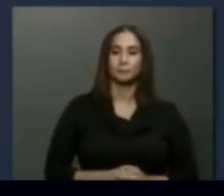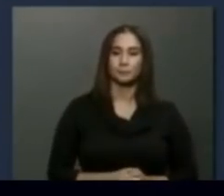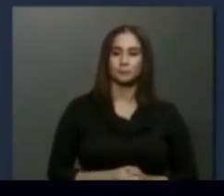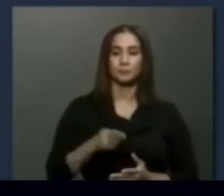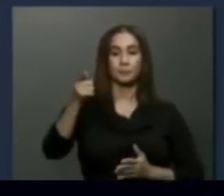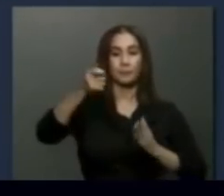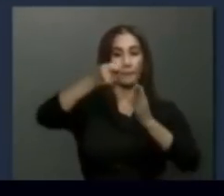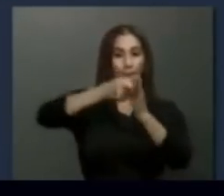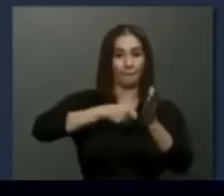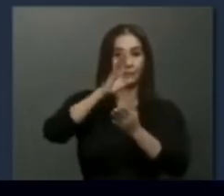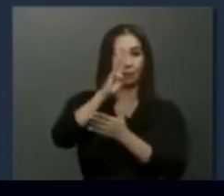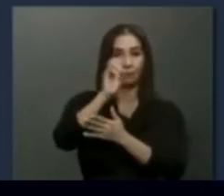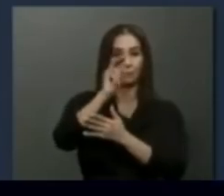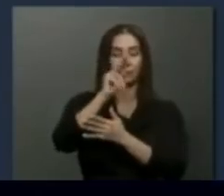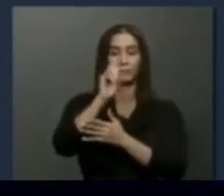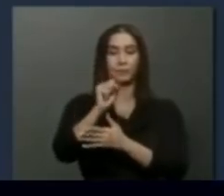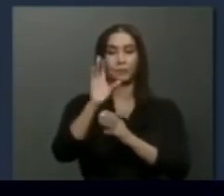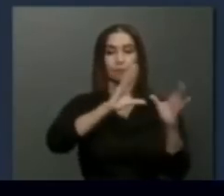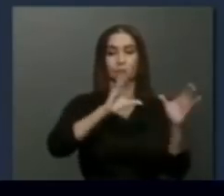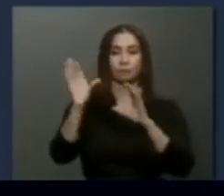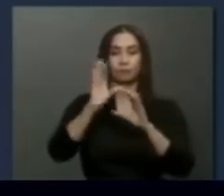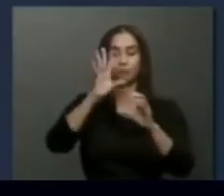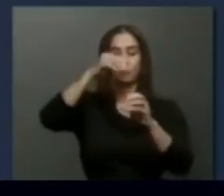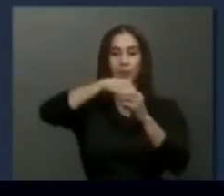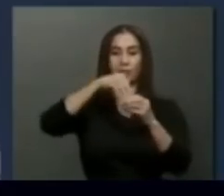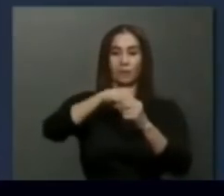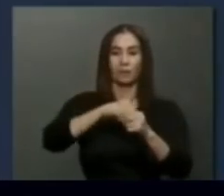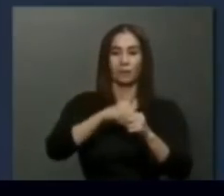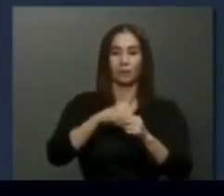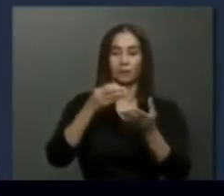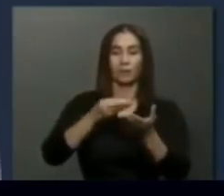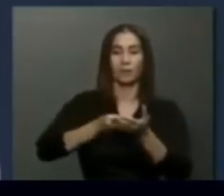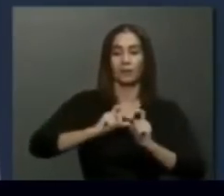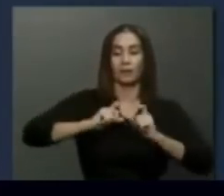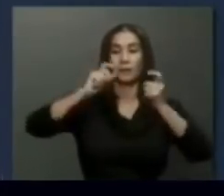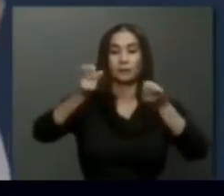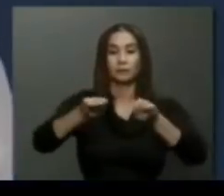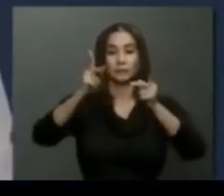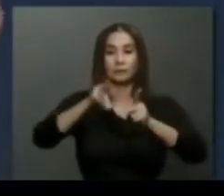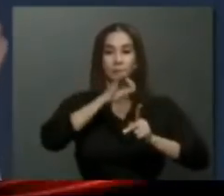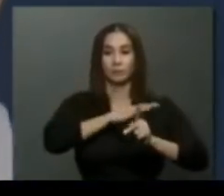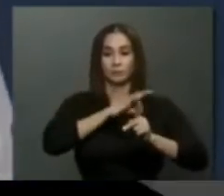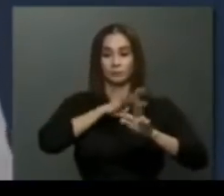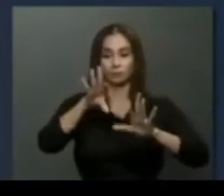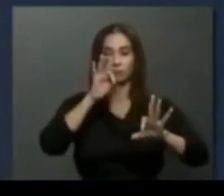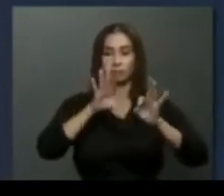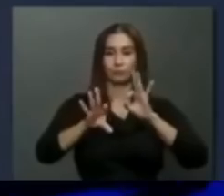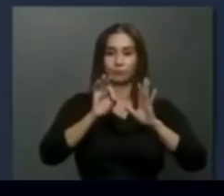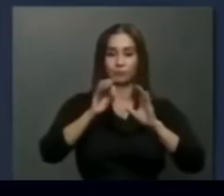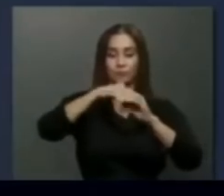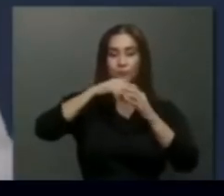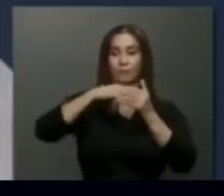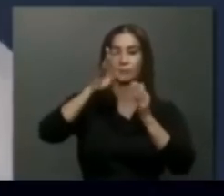Este bono navideño consiste en la entrega a los beneficiarios activos de